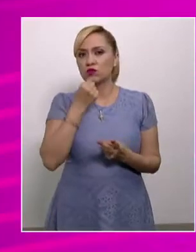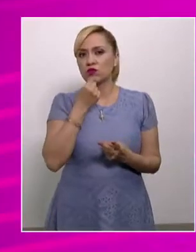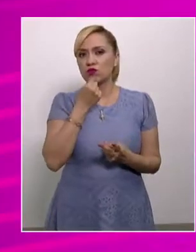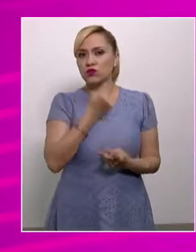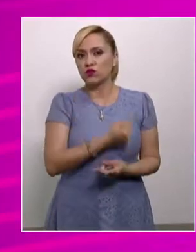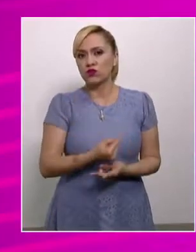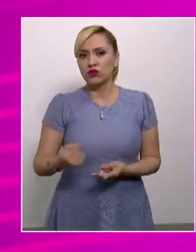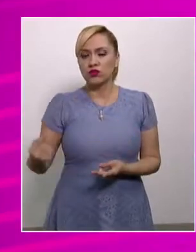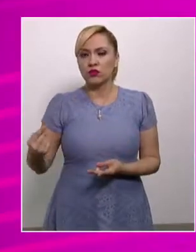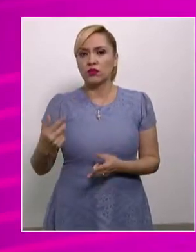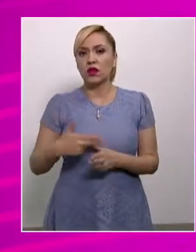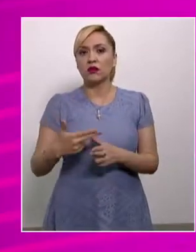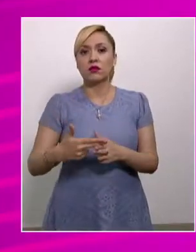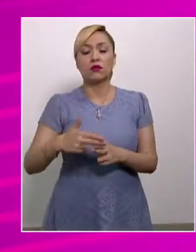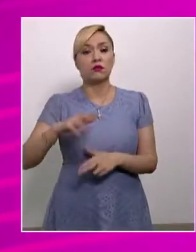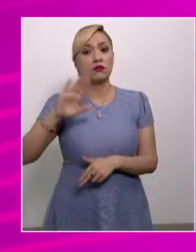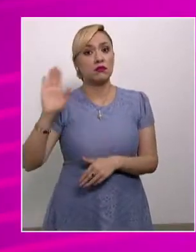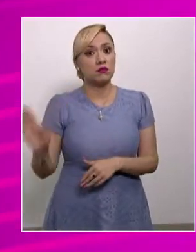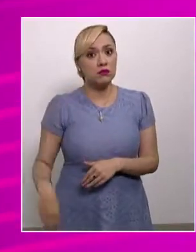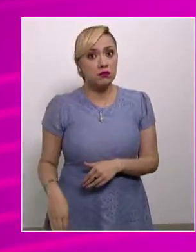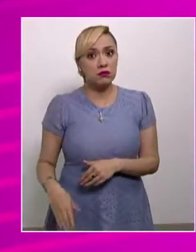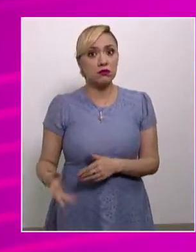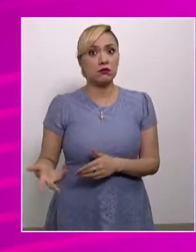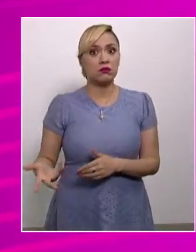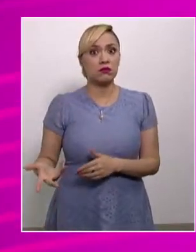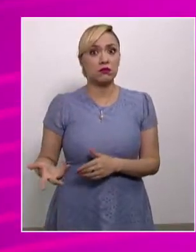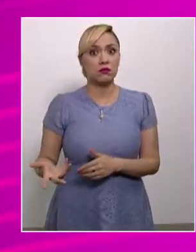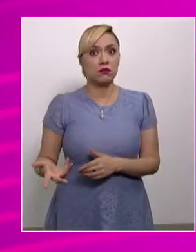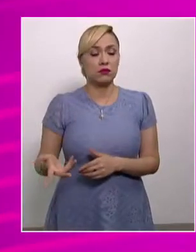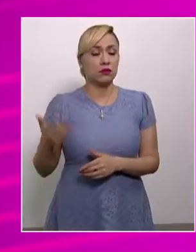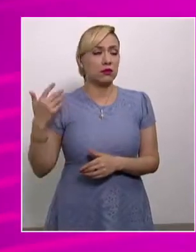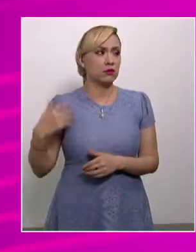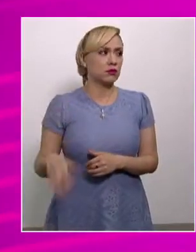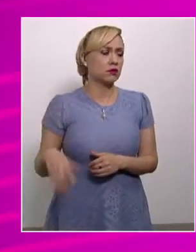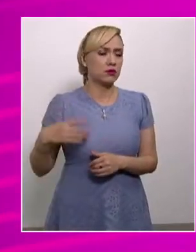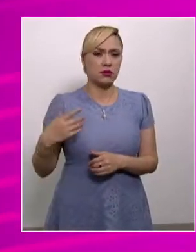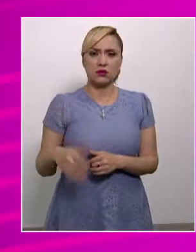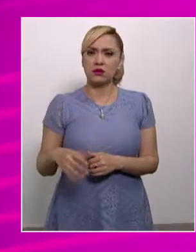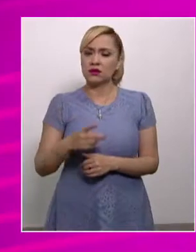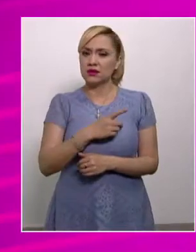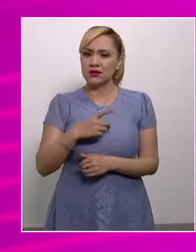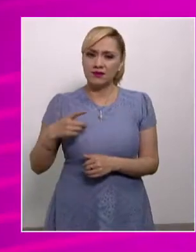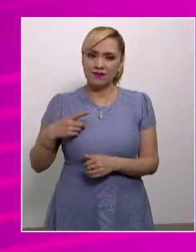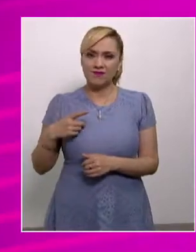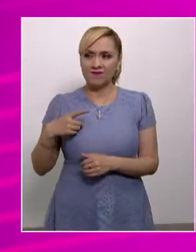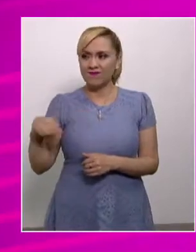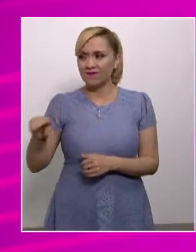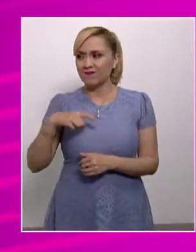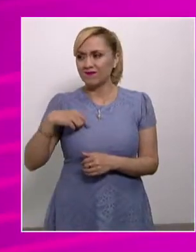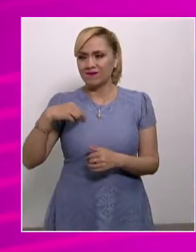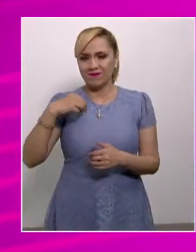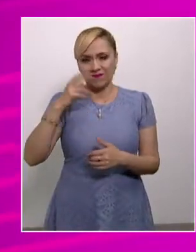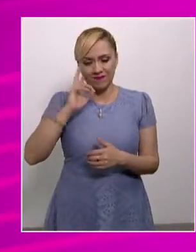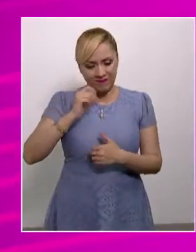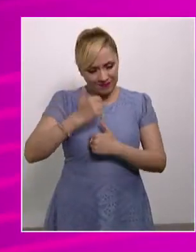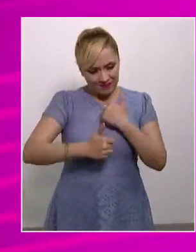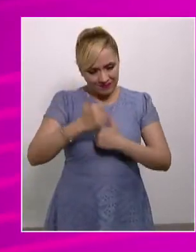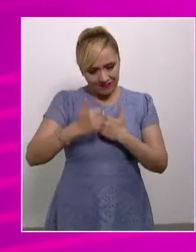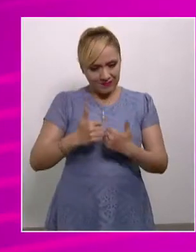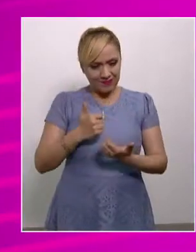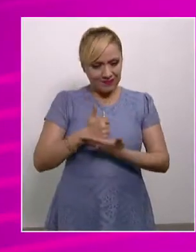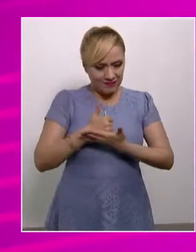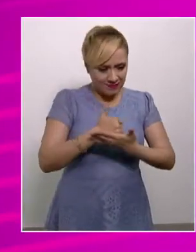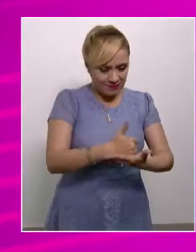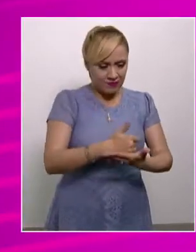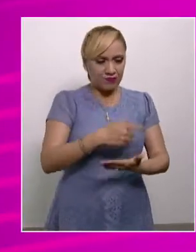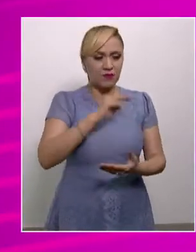ha llegado hasta la muerte. Y tratar de acercarnos a las personas que sufrieron, es